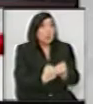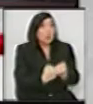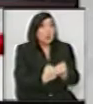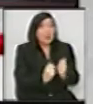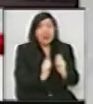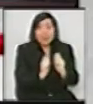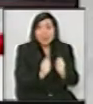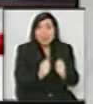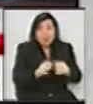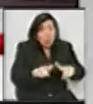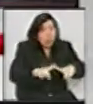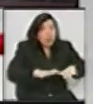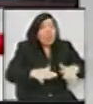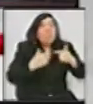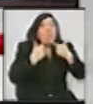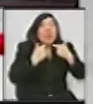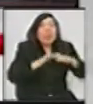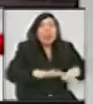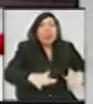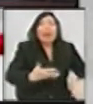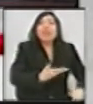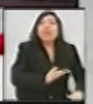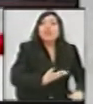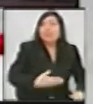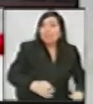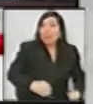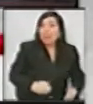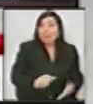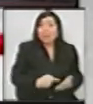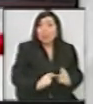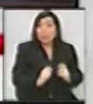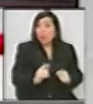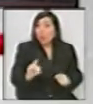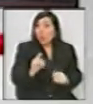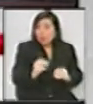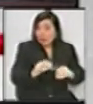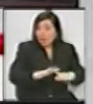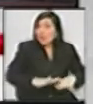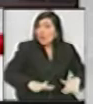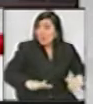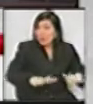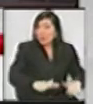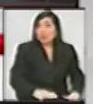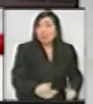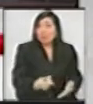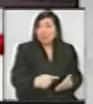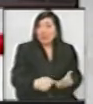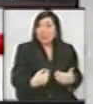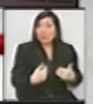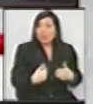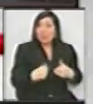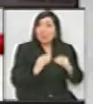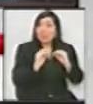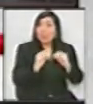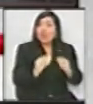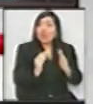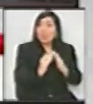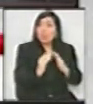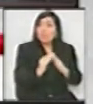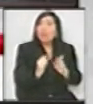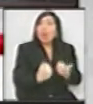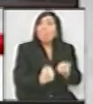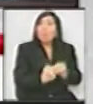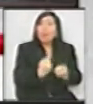carga en estos espacios de esa manera cuando el estado decide hacer uso de esos bienes esos bienes tienen que ir a vivienda